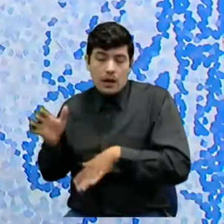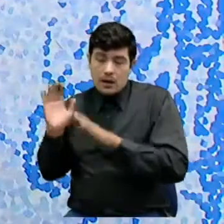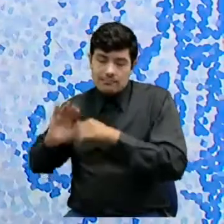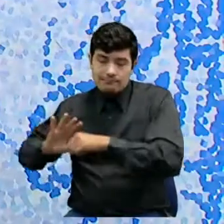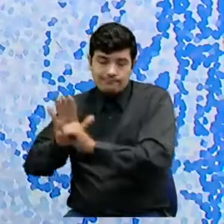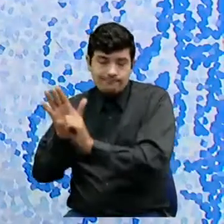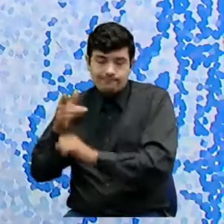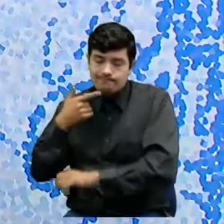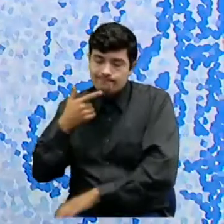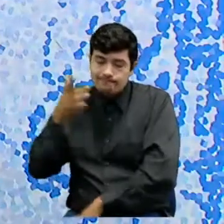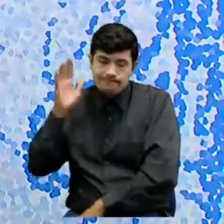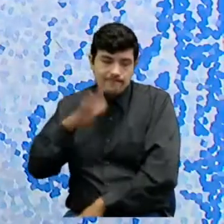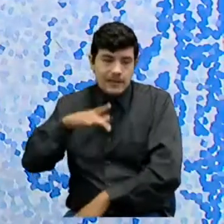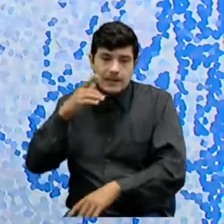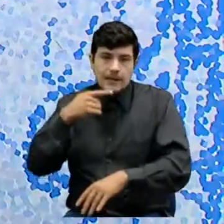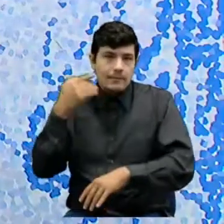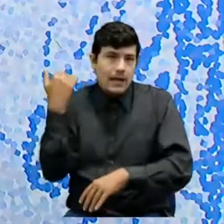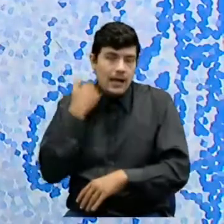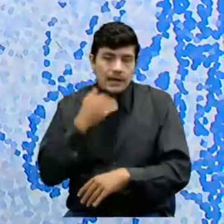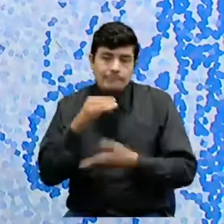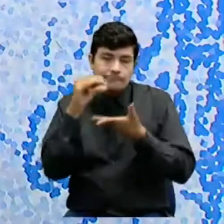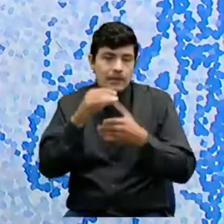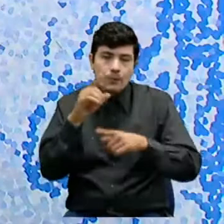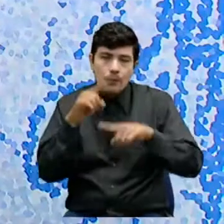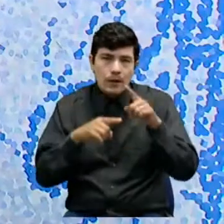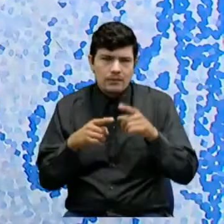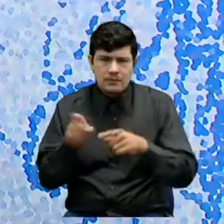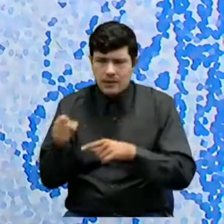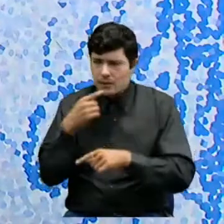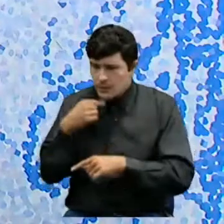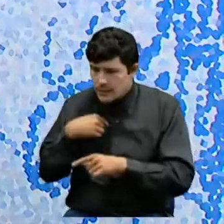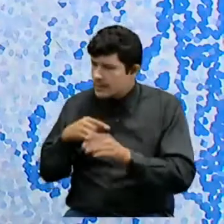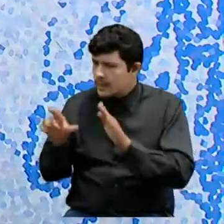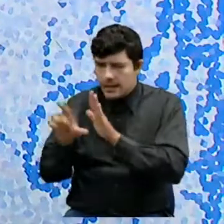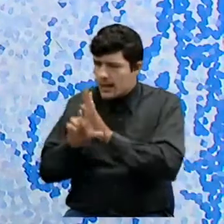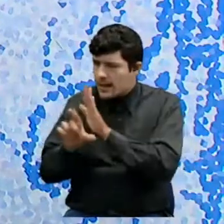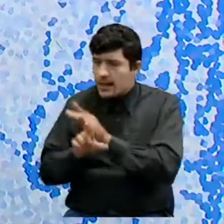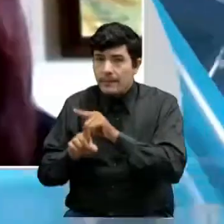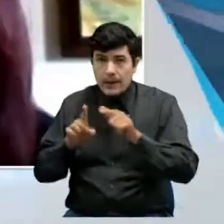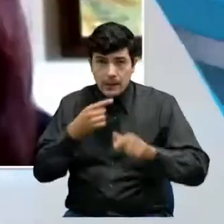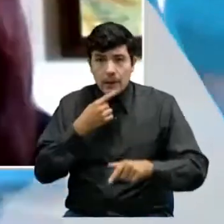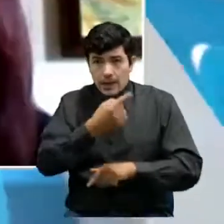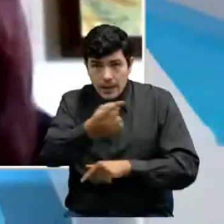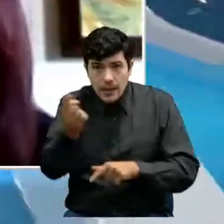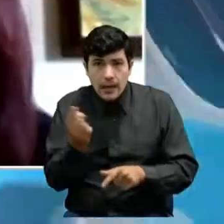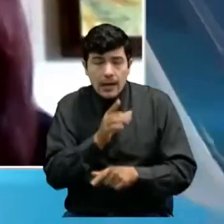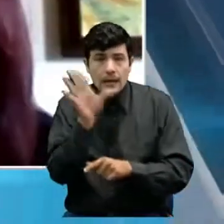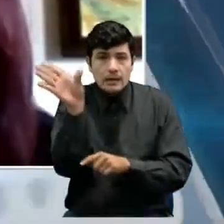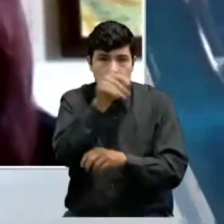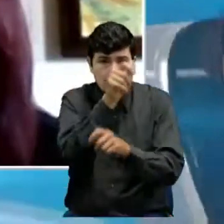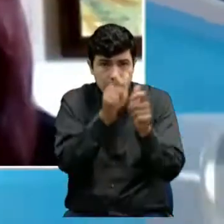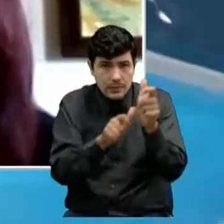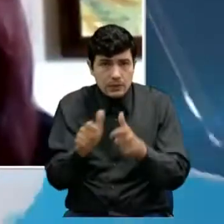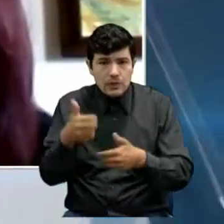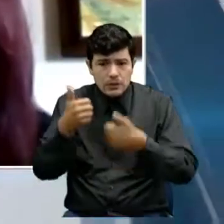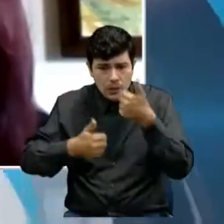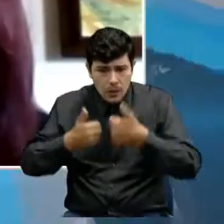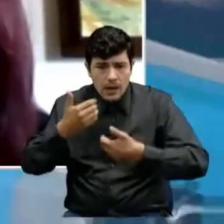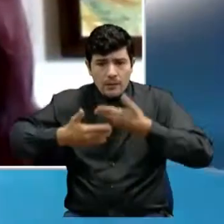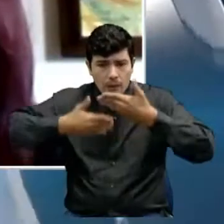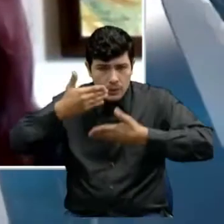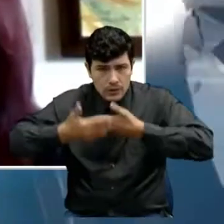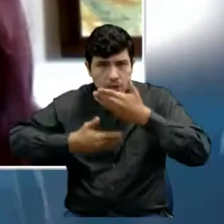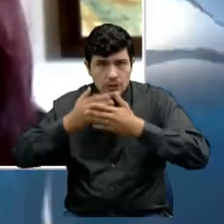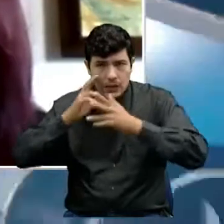viviendo para tomar este tipo de medidas. Usted nos dice que es ilegal. Entonces, digámosle a nuestros televidentes cuál es la ruta para